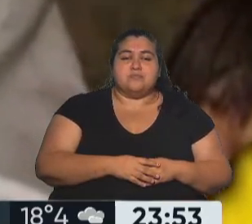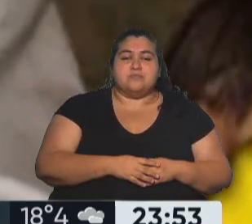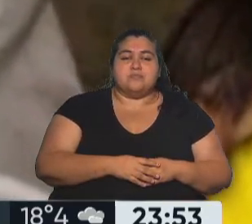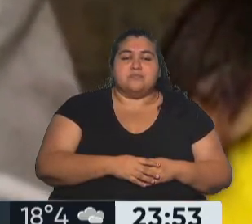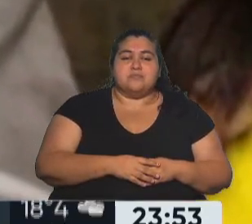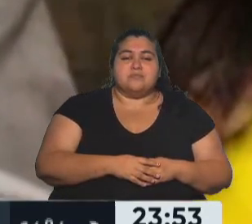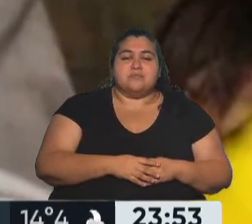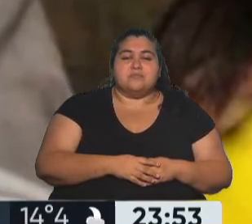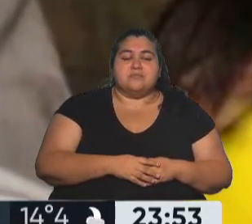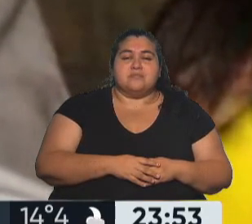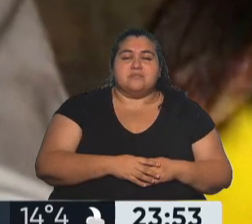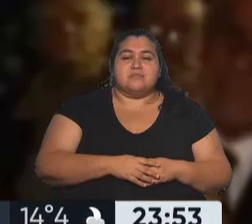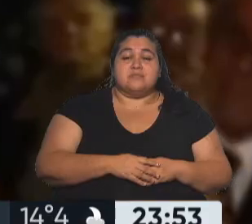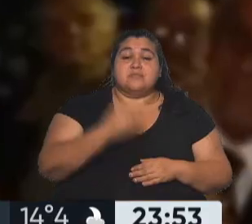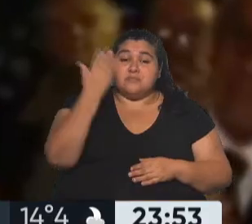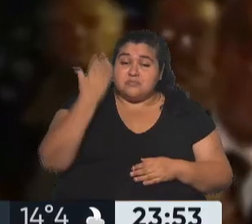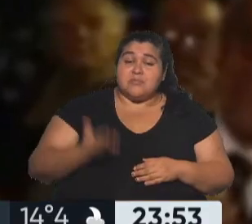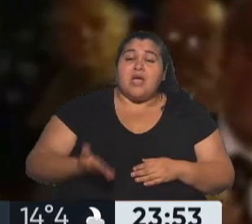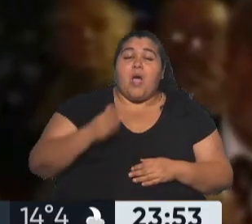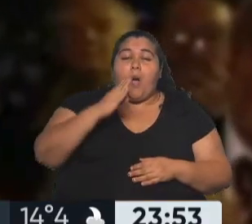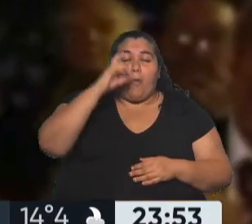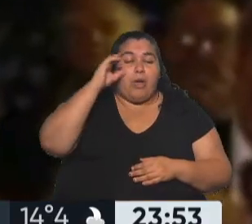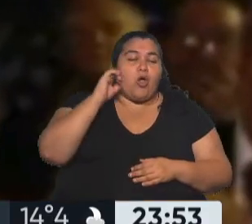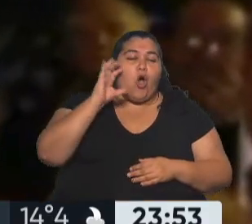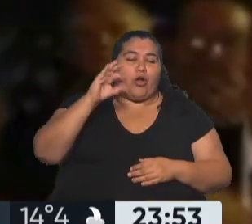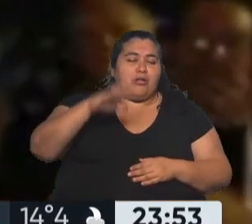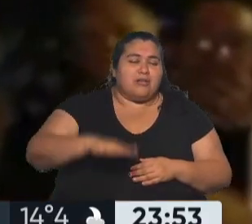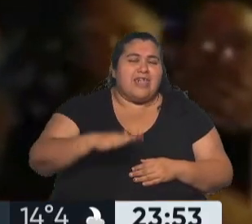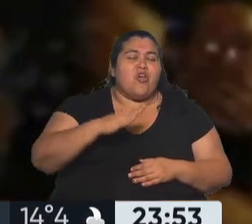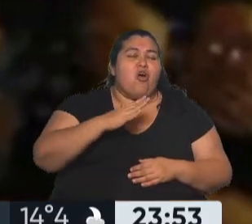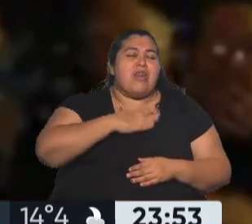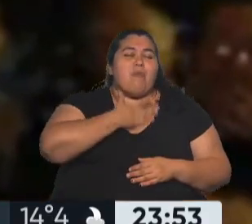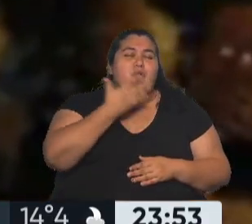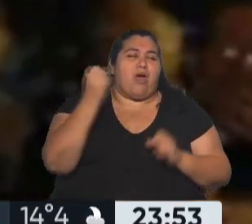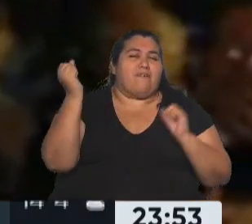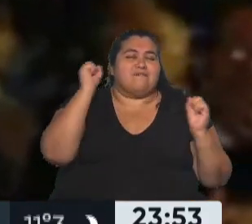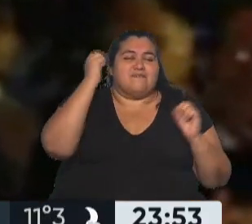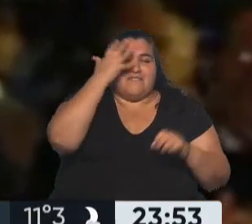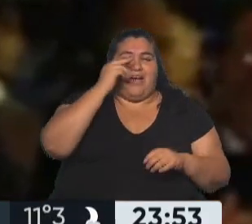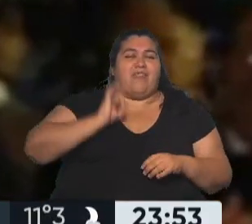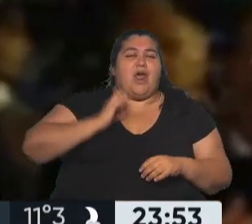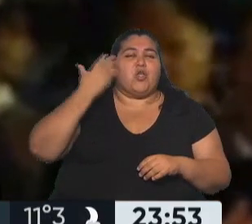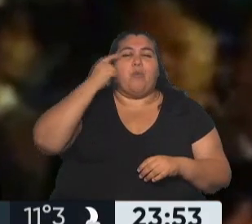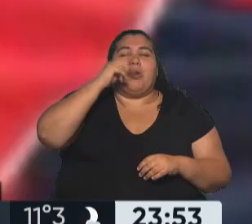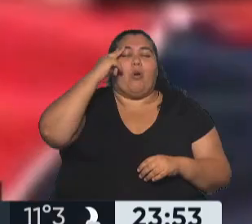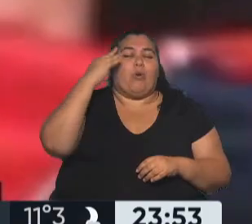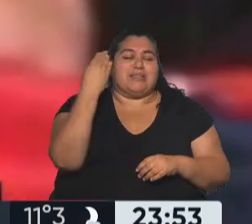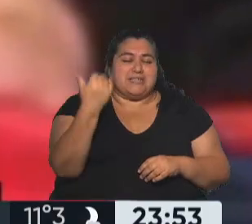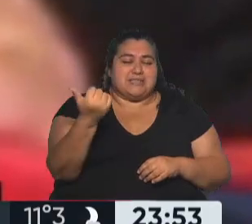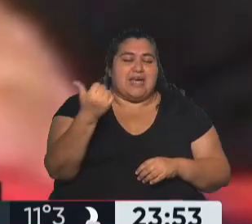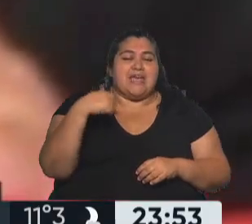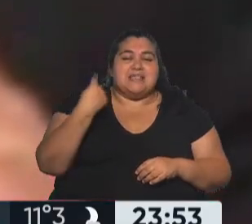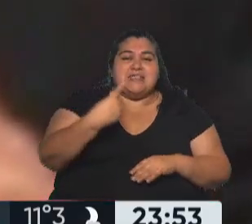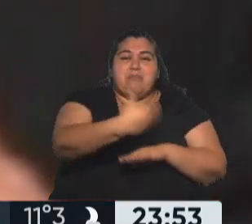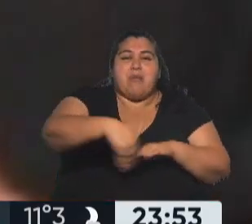Cuervo. Jorge Bergoglio, el niño enamorado de San Lorenzo del 46, el que caminaba por Avenida